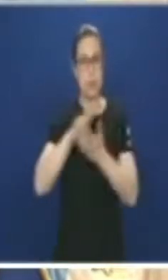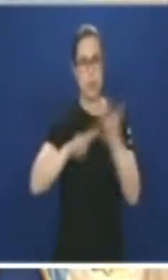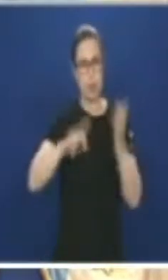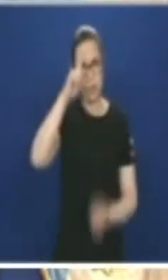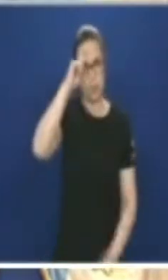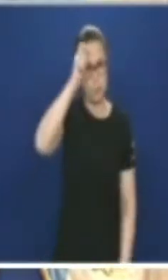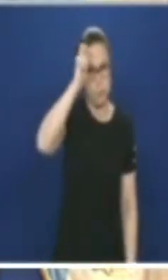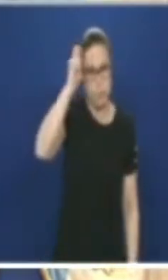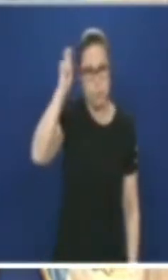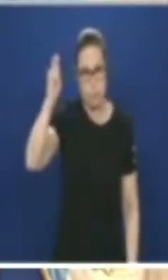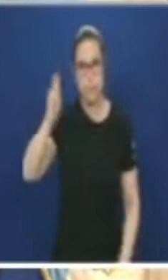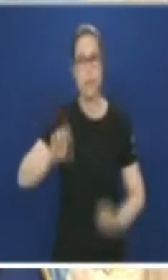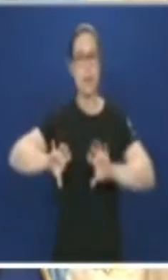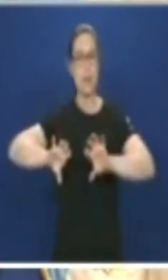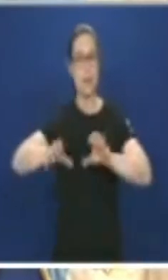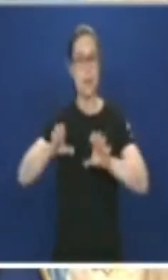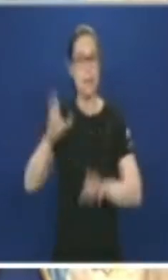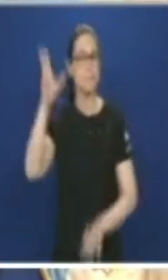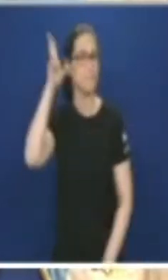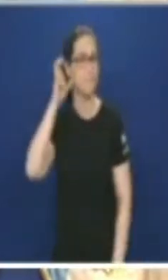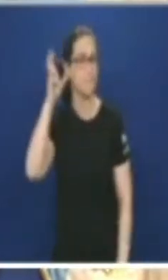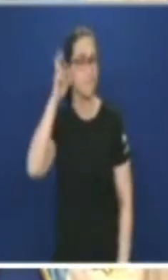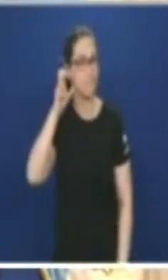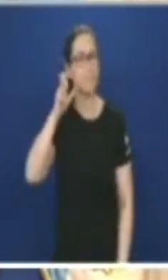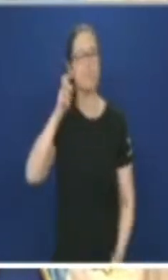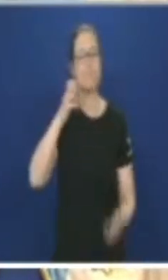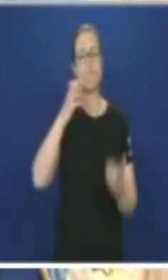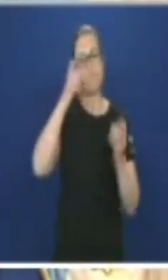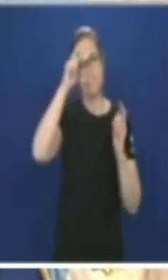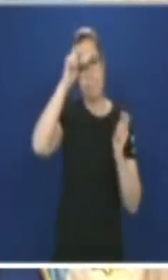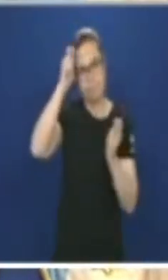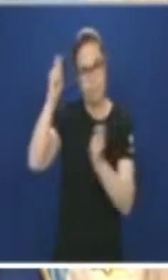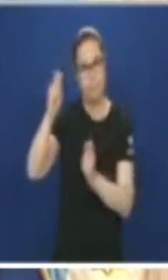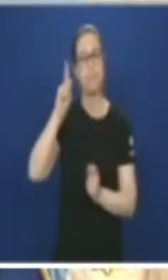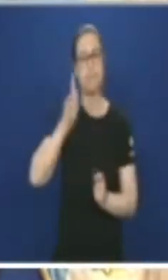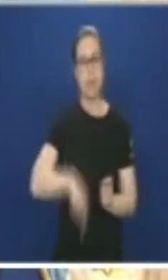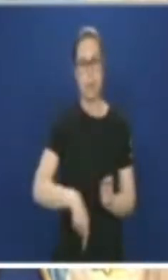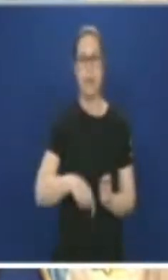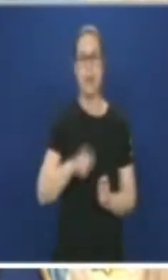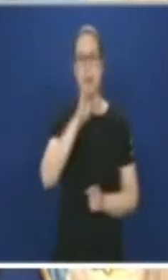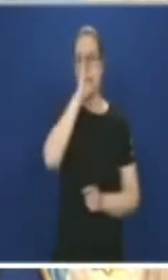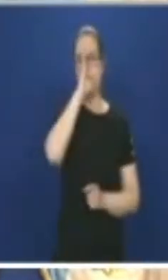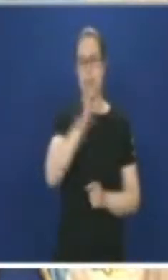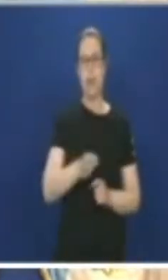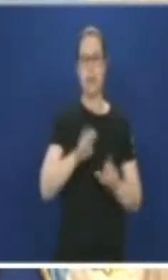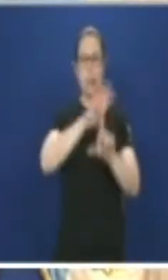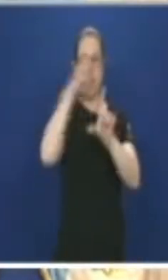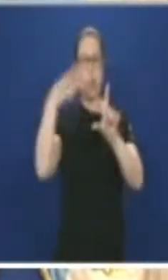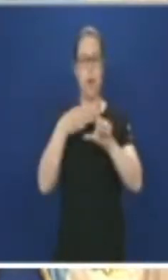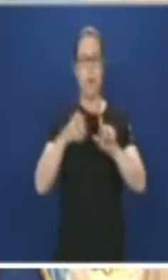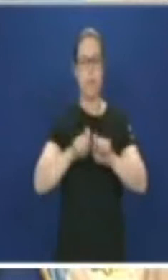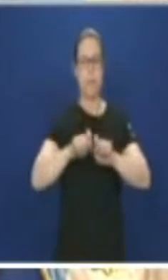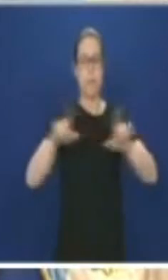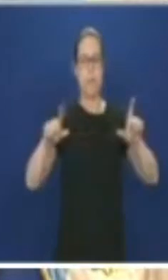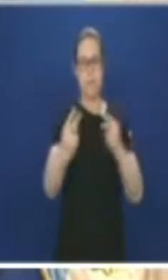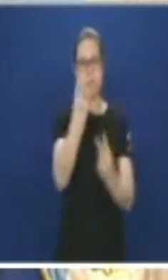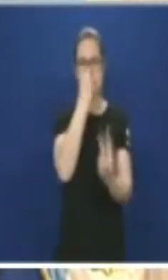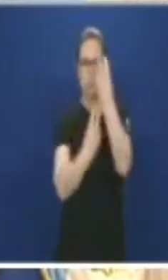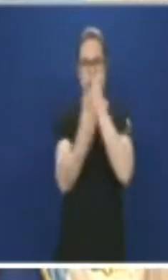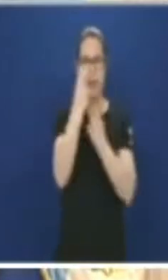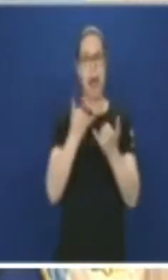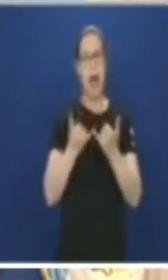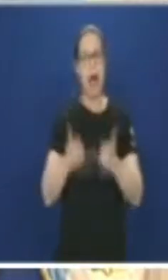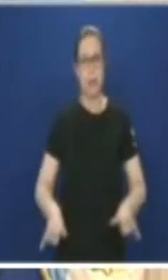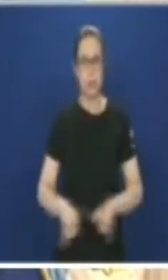aos ointes da Radio Galega e ás persoas que nos siguen en directo a través da emisión web deste acto no que